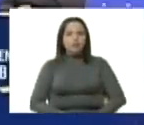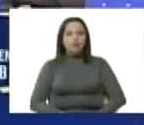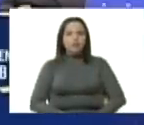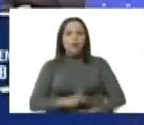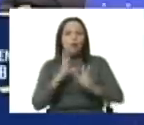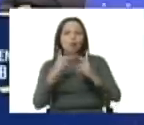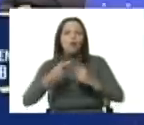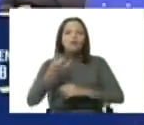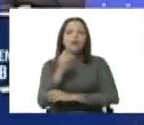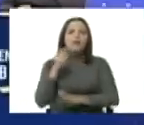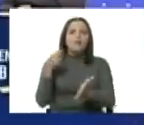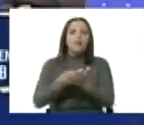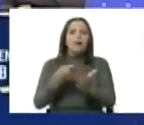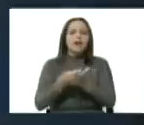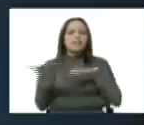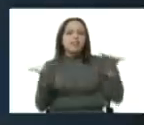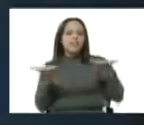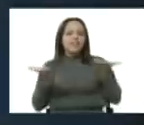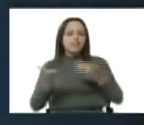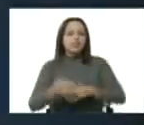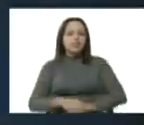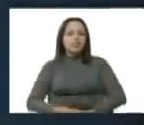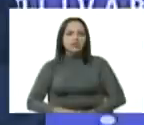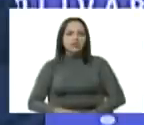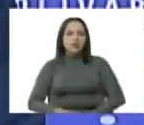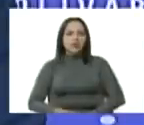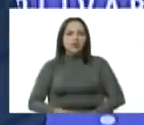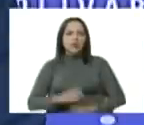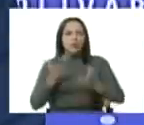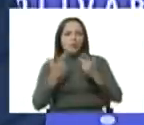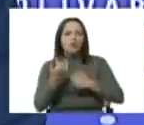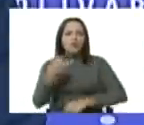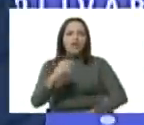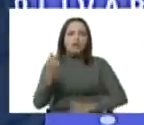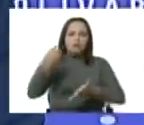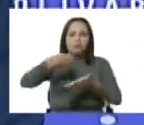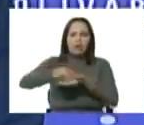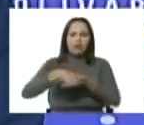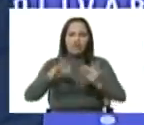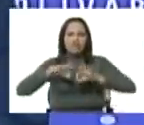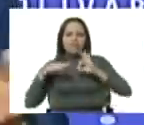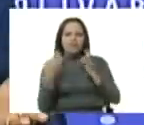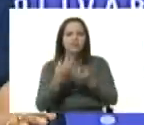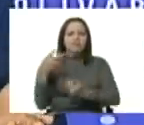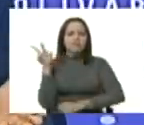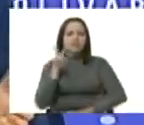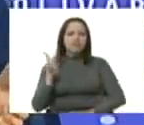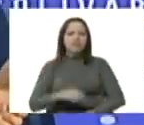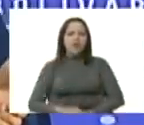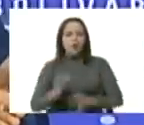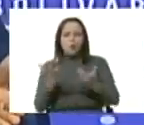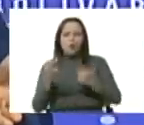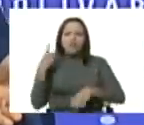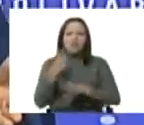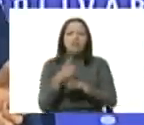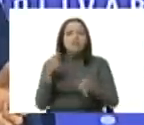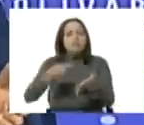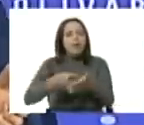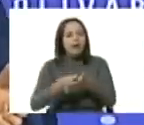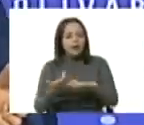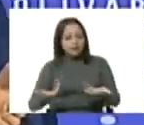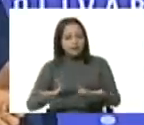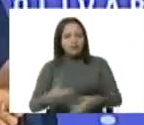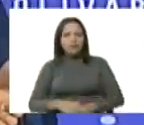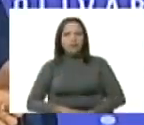¿Cuánto cuesta a nosotros llevar el servicio? ¿Cuánto eso es en ingreso para la familia venezolana? ¿Cuánto cuesta?